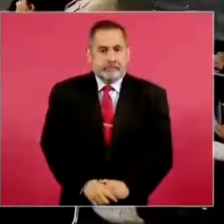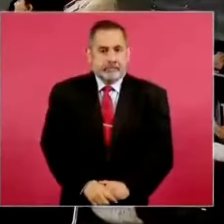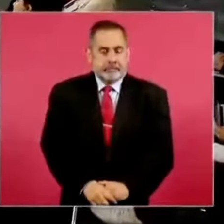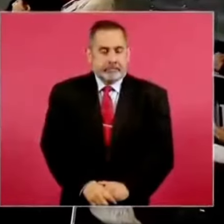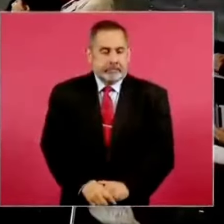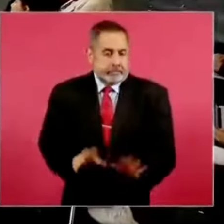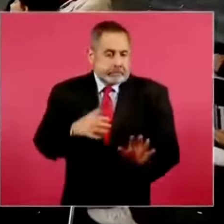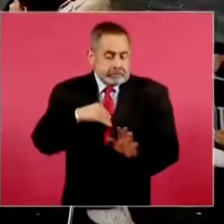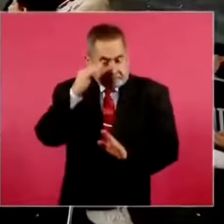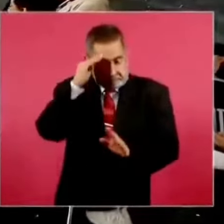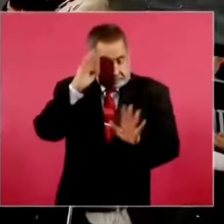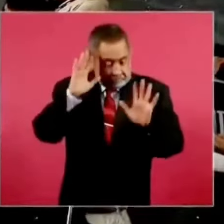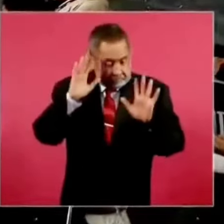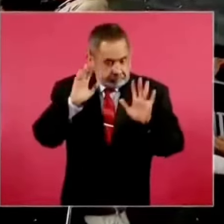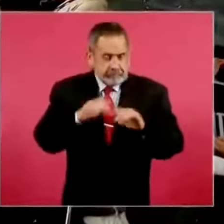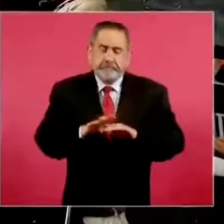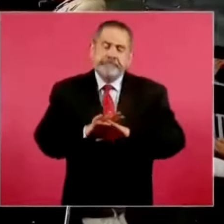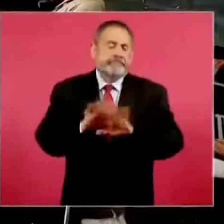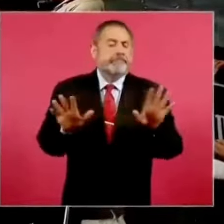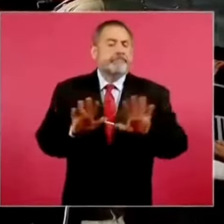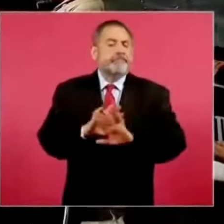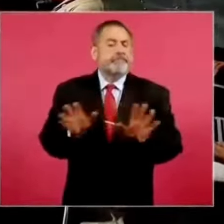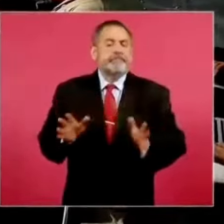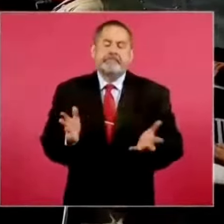Pues yo pienso. Entonces, ya